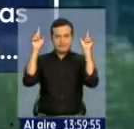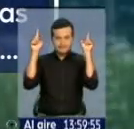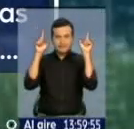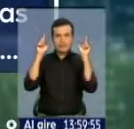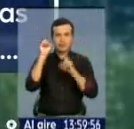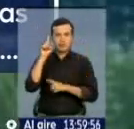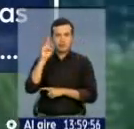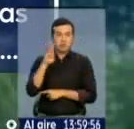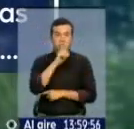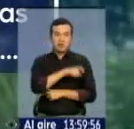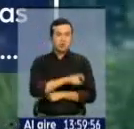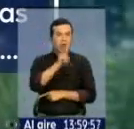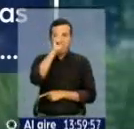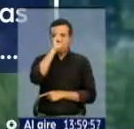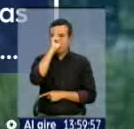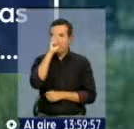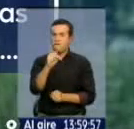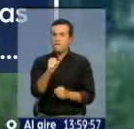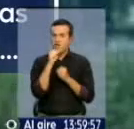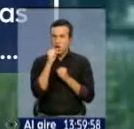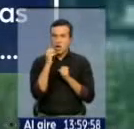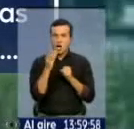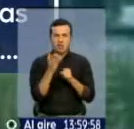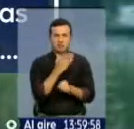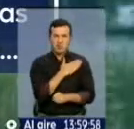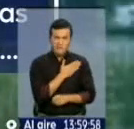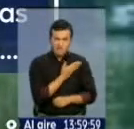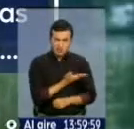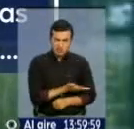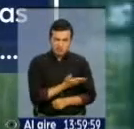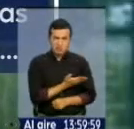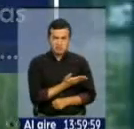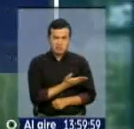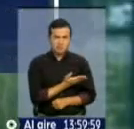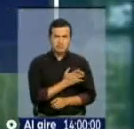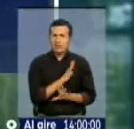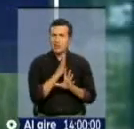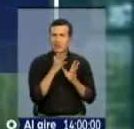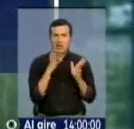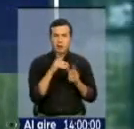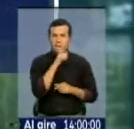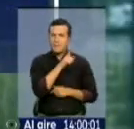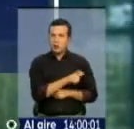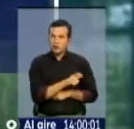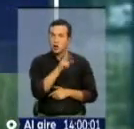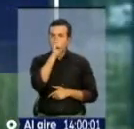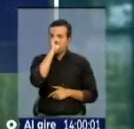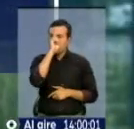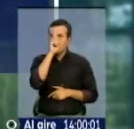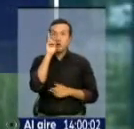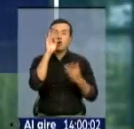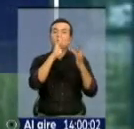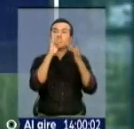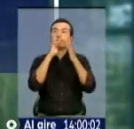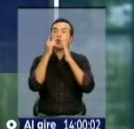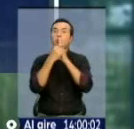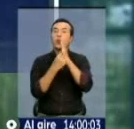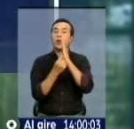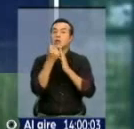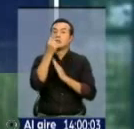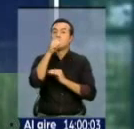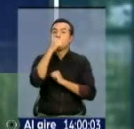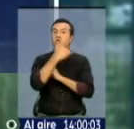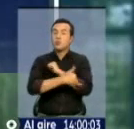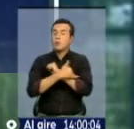una persona muy astuta, entonces no sentía confianza en lo que le indicaba. Era una persona que tenía varias conexiones en cuentas bancarias en el